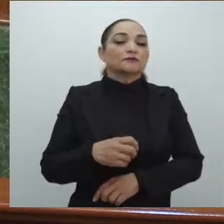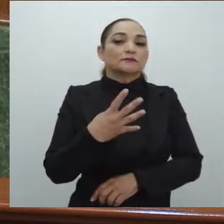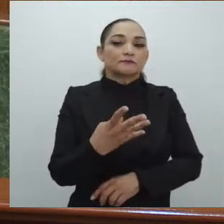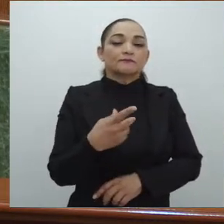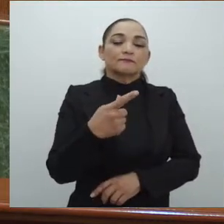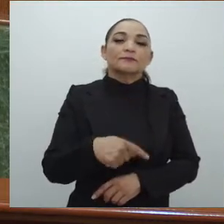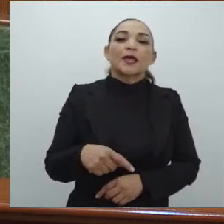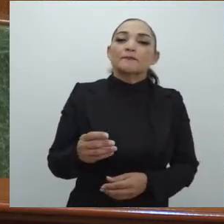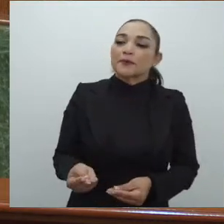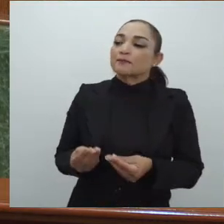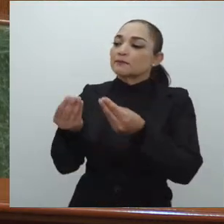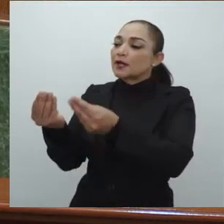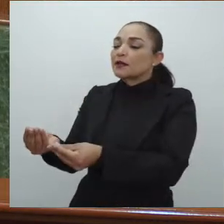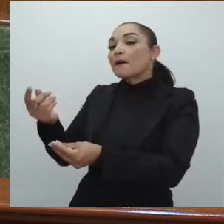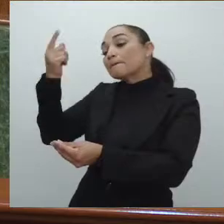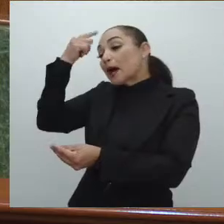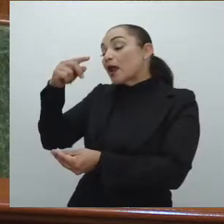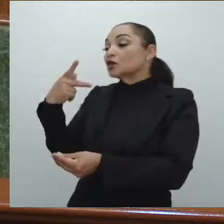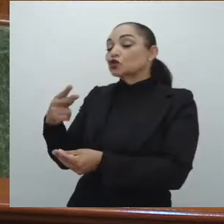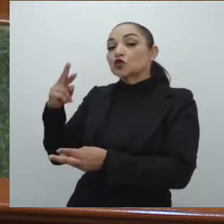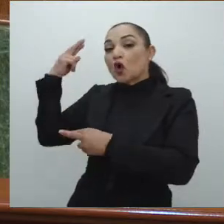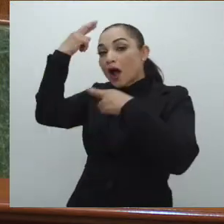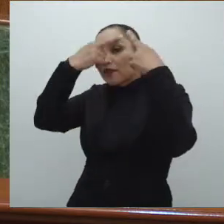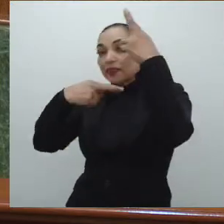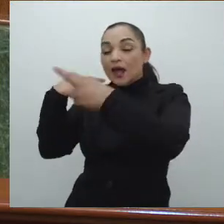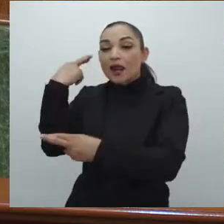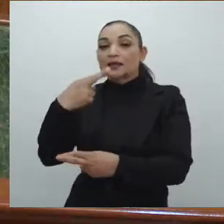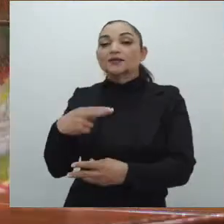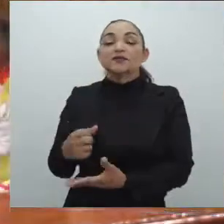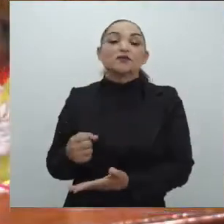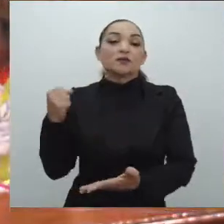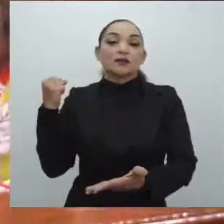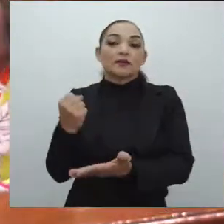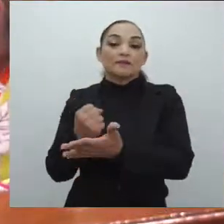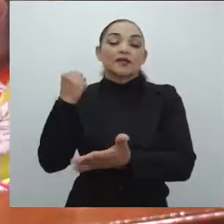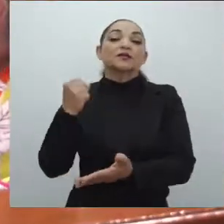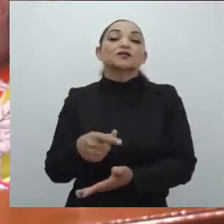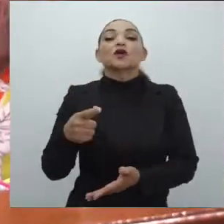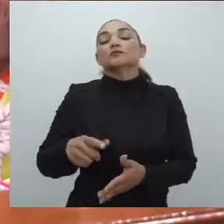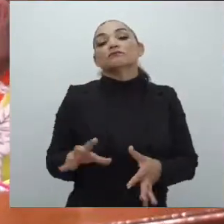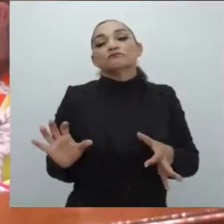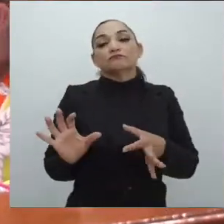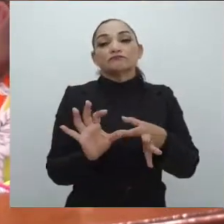su análisis y determinación correspondiente.